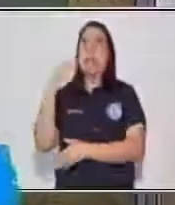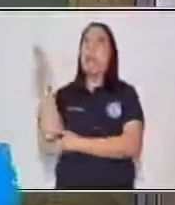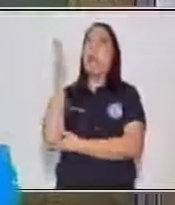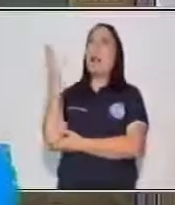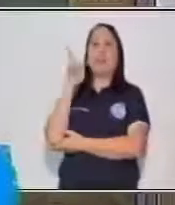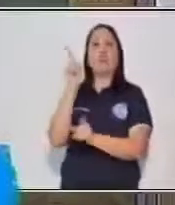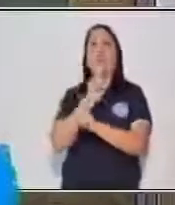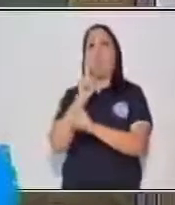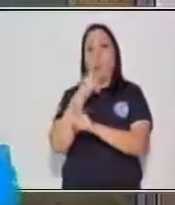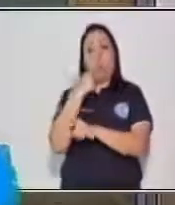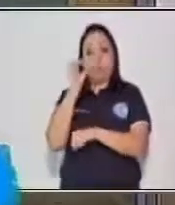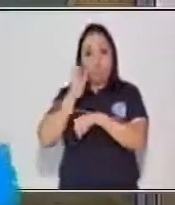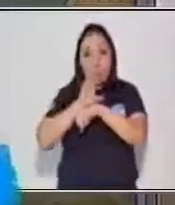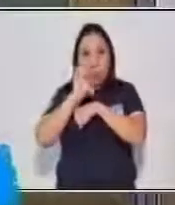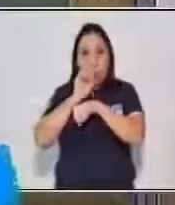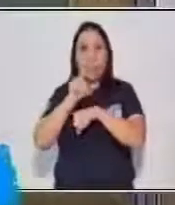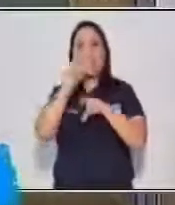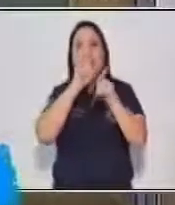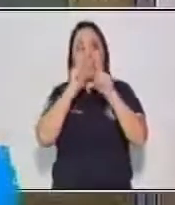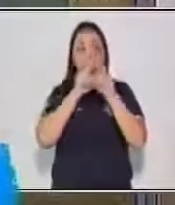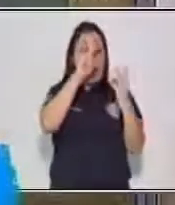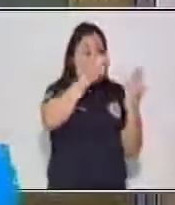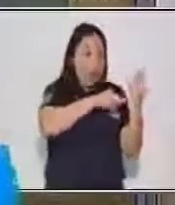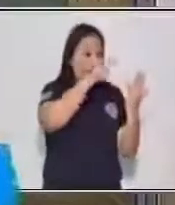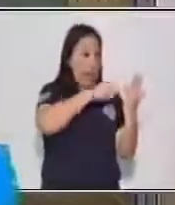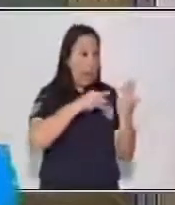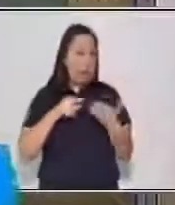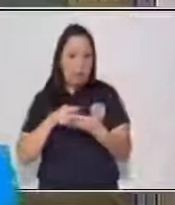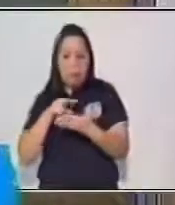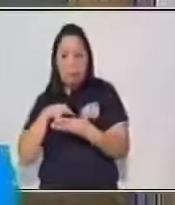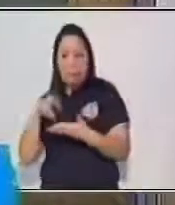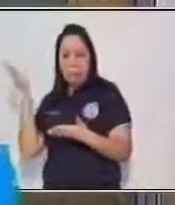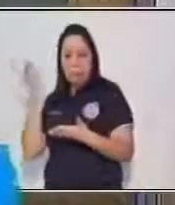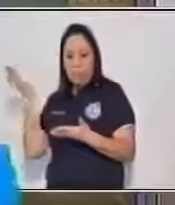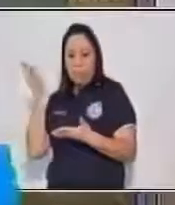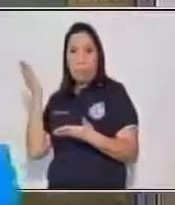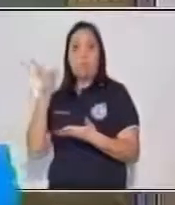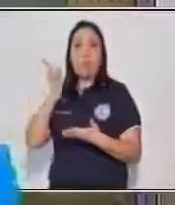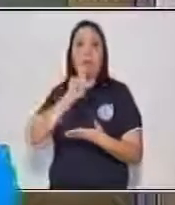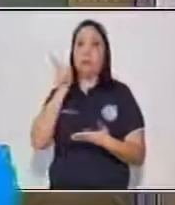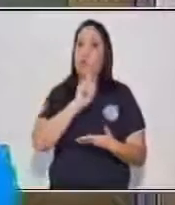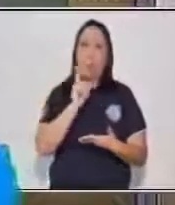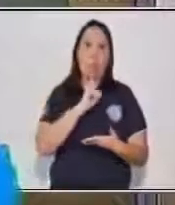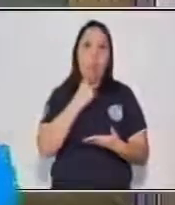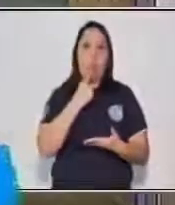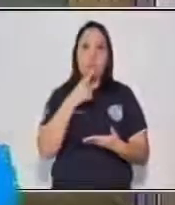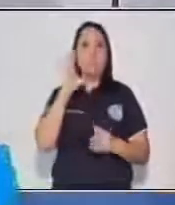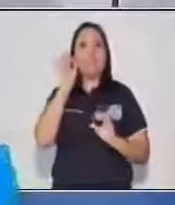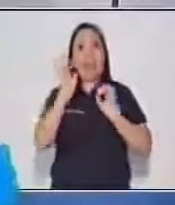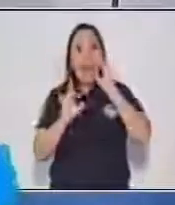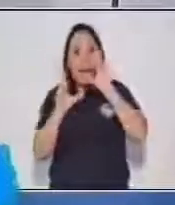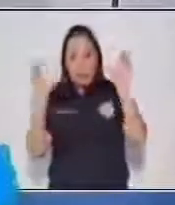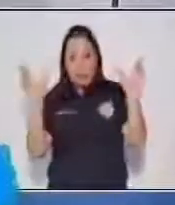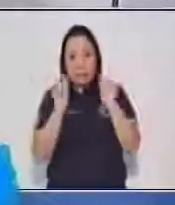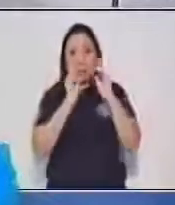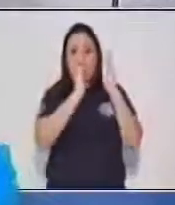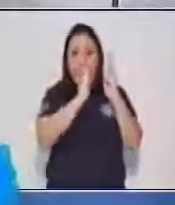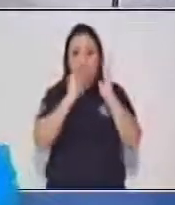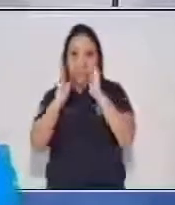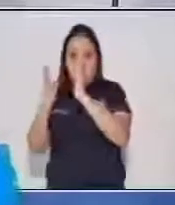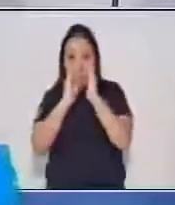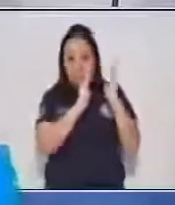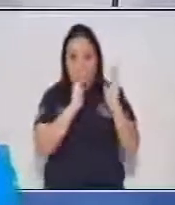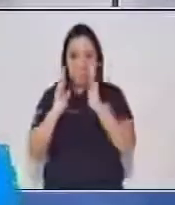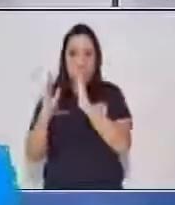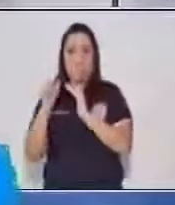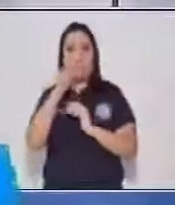de hablar o de leer lo que tienes escrito, sino que hay varios aspectos que tú debes